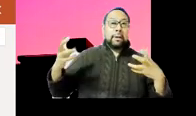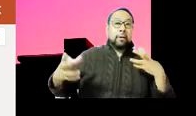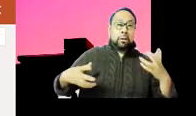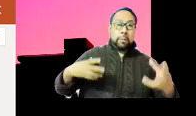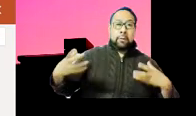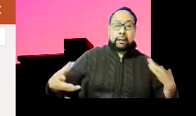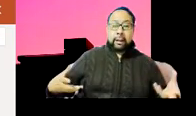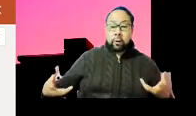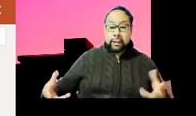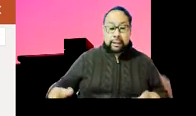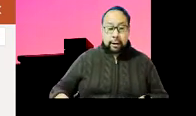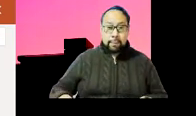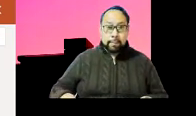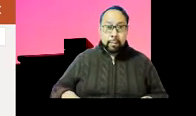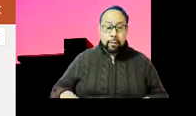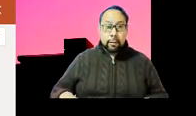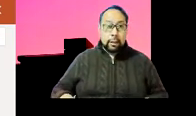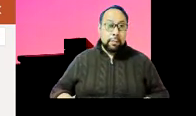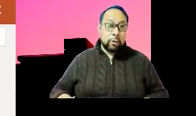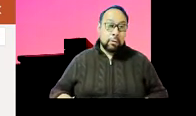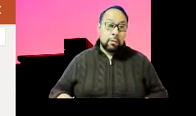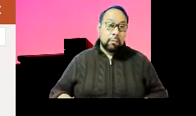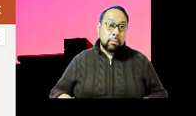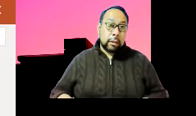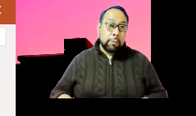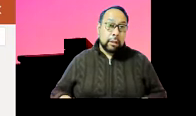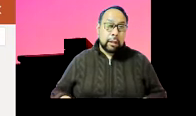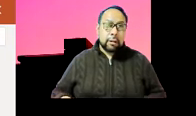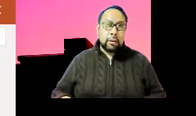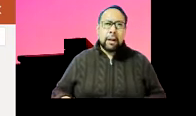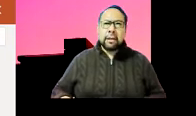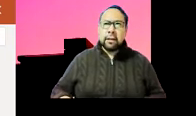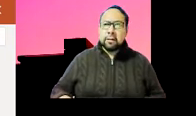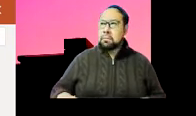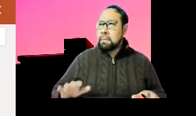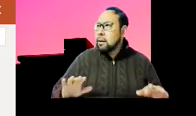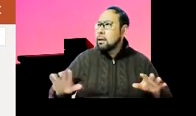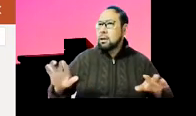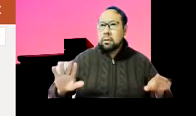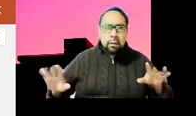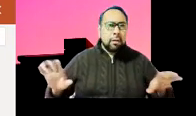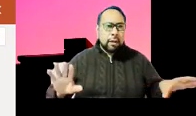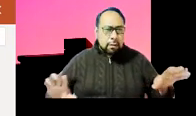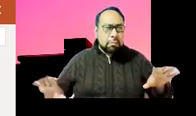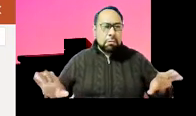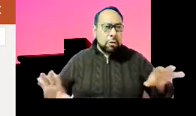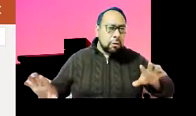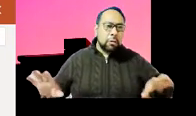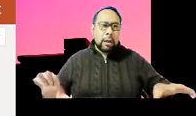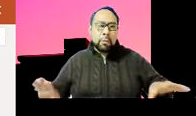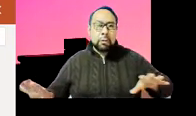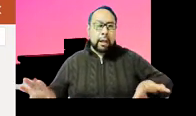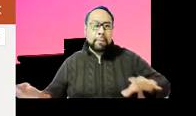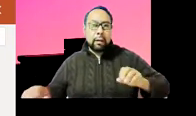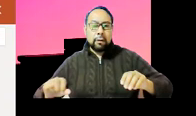y nos empezamos a aterrorizar. Si decimos que estamos en transición, sí, ¿no? Está padre, está chido. O sea,